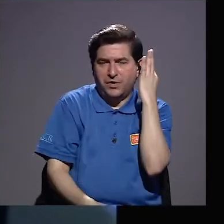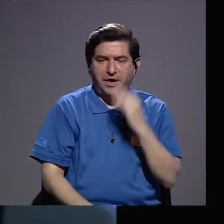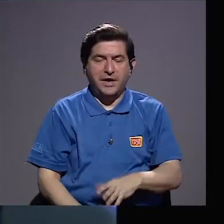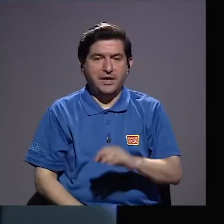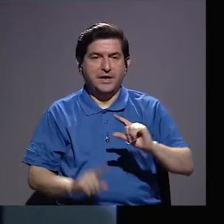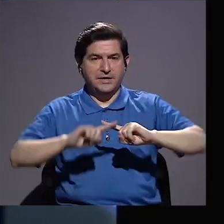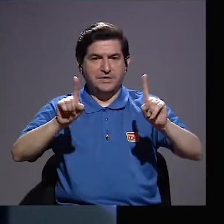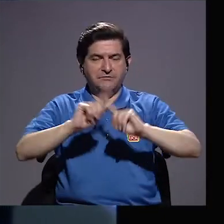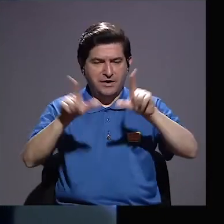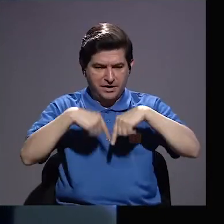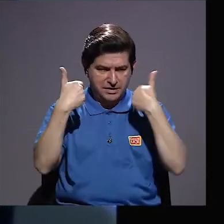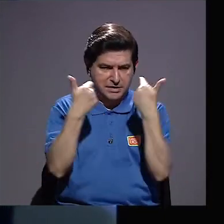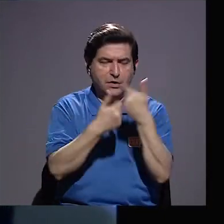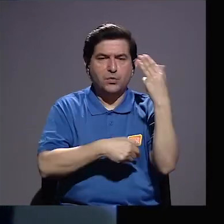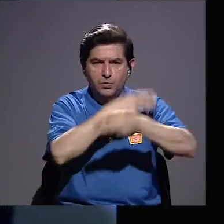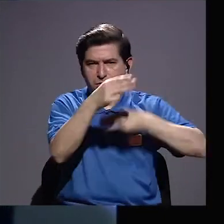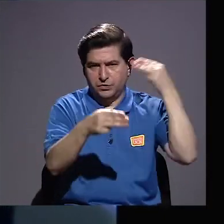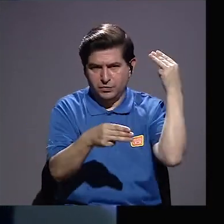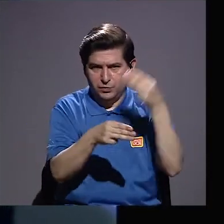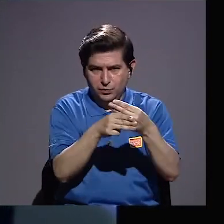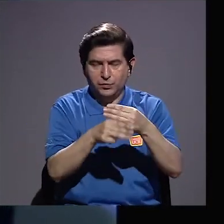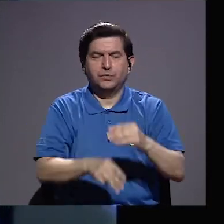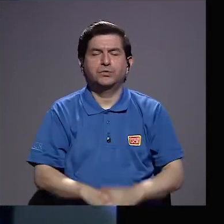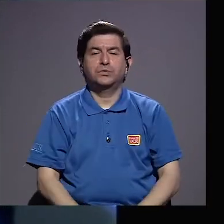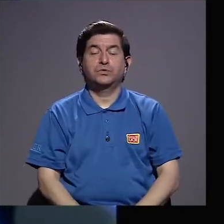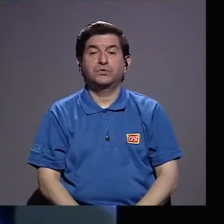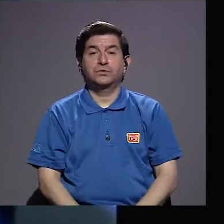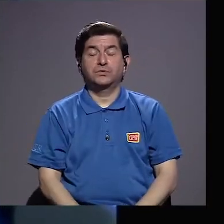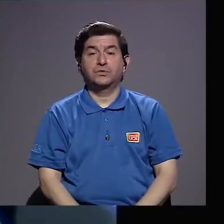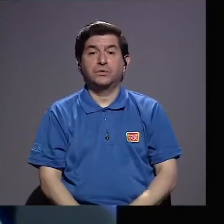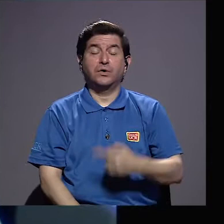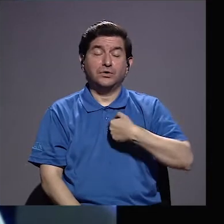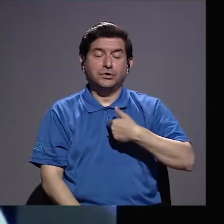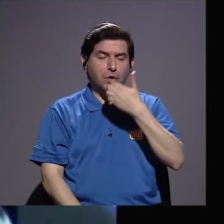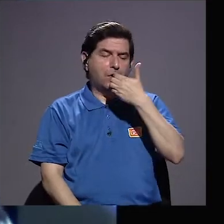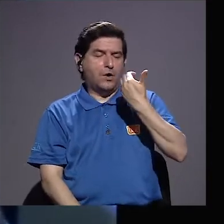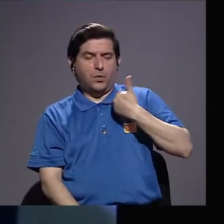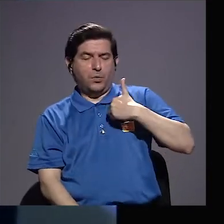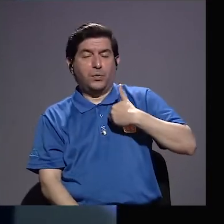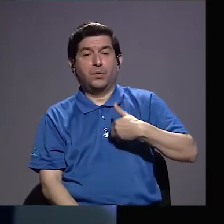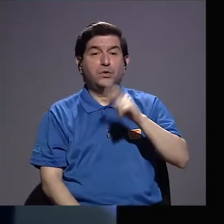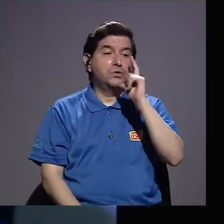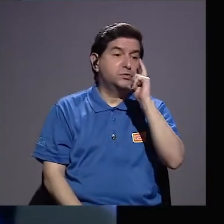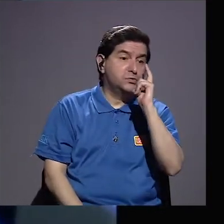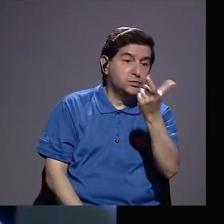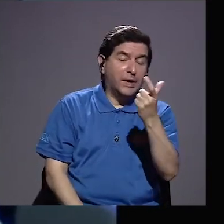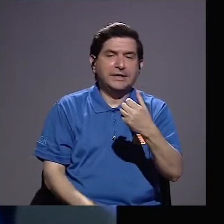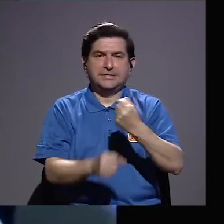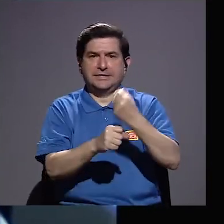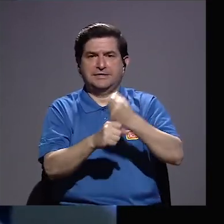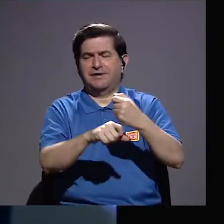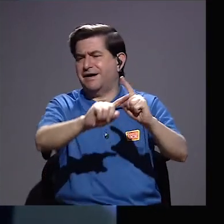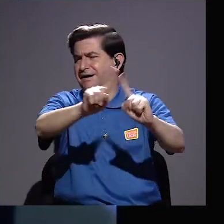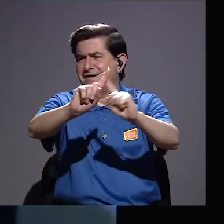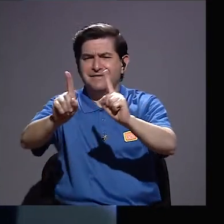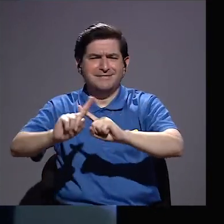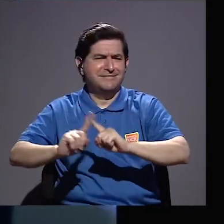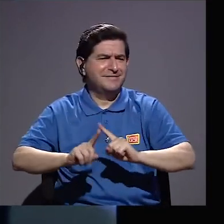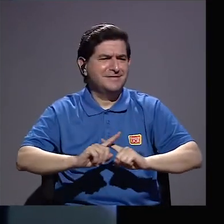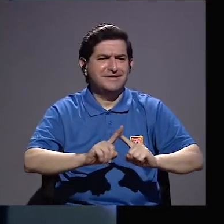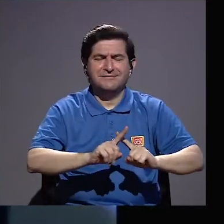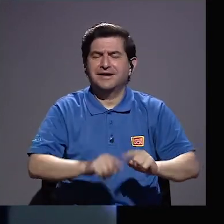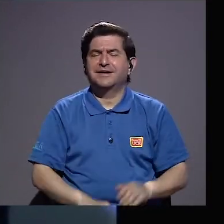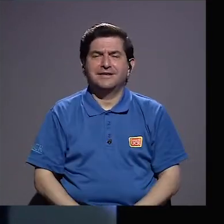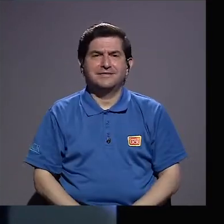movimientos alrededor del mundo, porque he tenido el privilegio, la suerte y la dicha de trabajar en todos